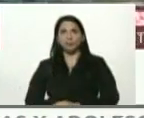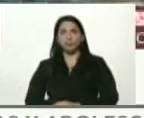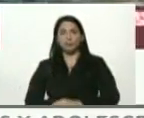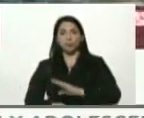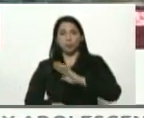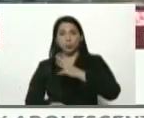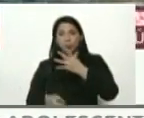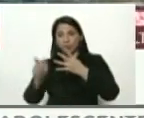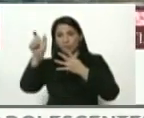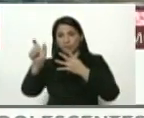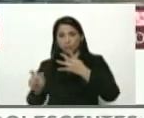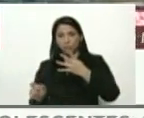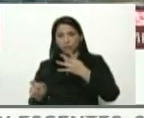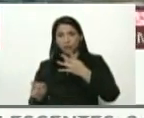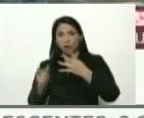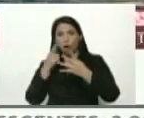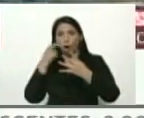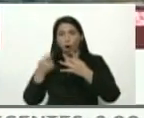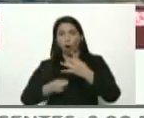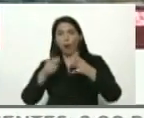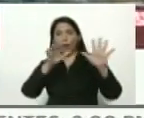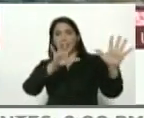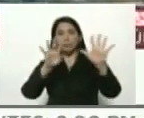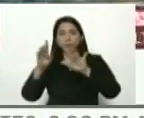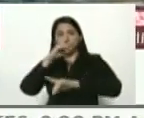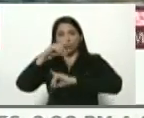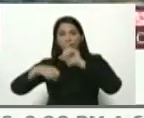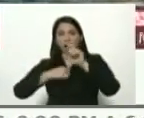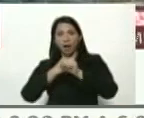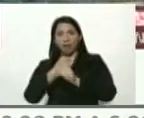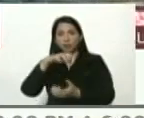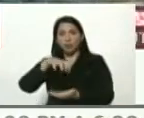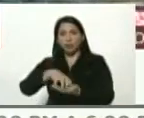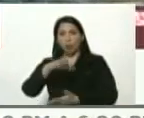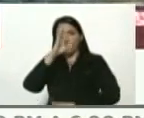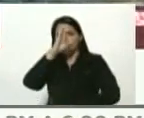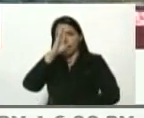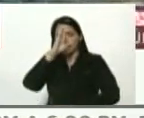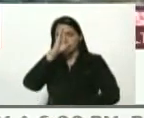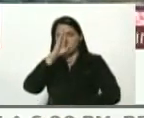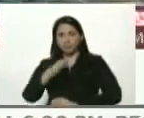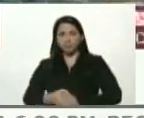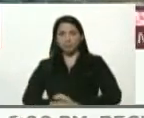cuarto caso es un hombre de 19 años de edad del estado Barinas,